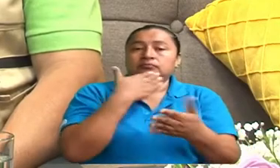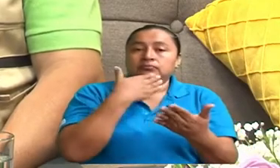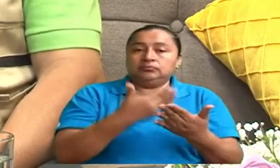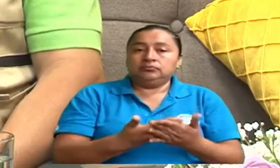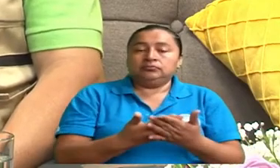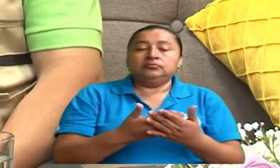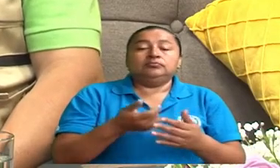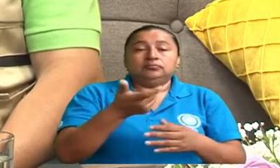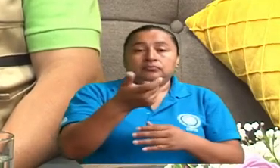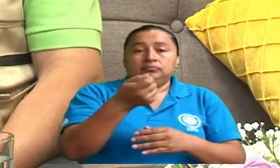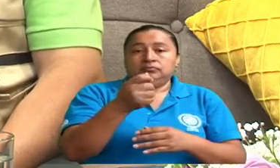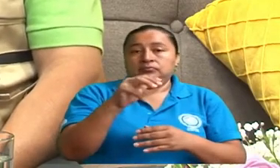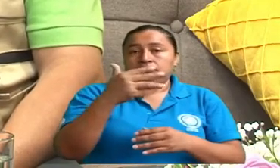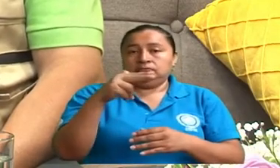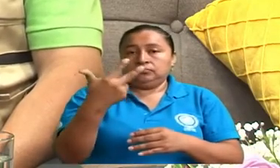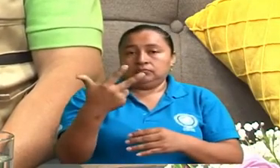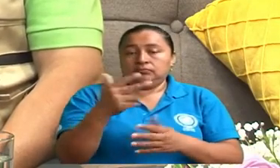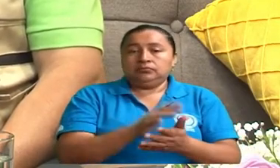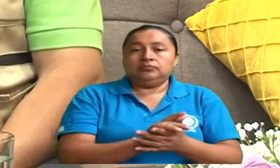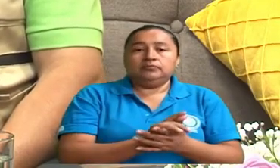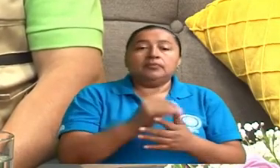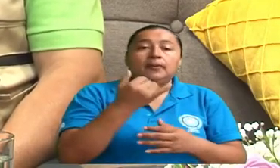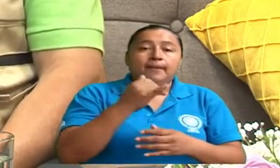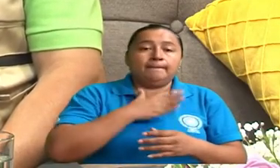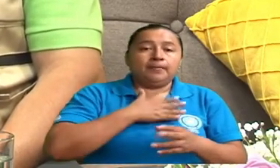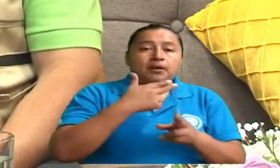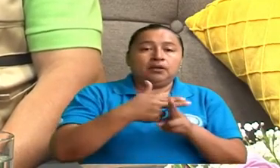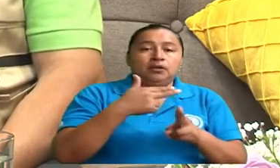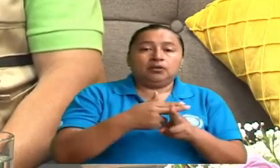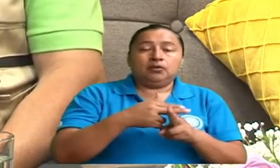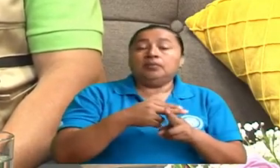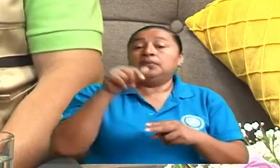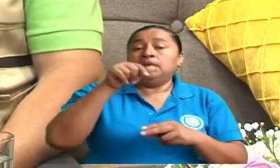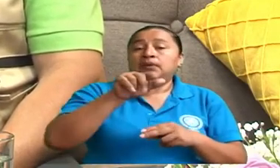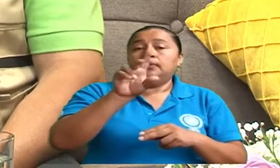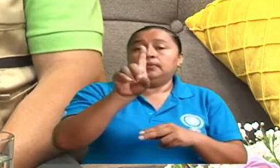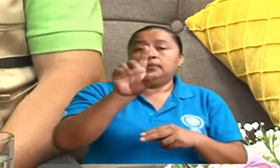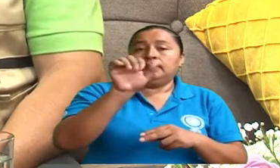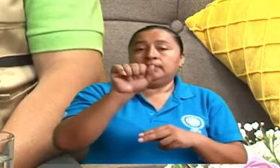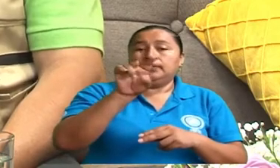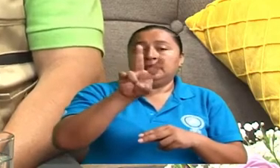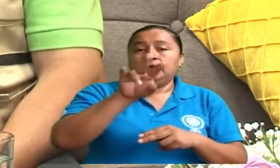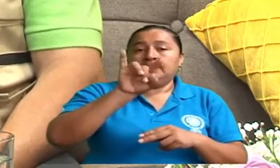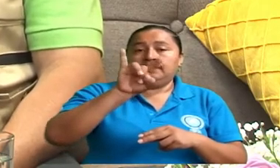Canal 98. Sí, mi nombre es David Narváez, soy el presidente nacional de Red NICA.